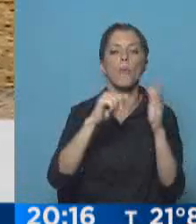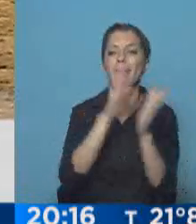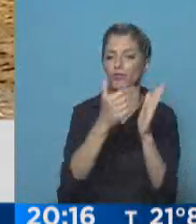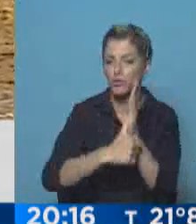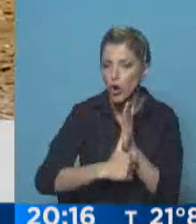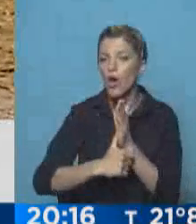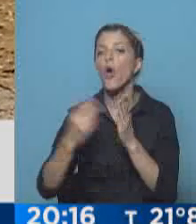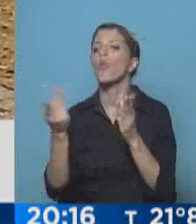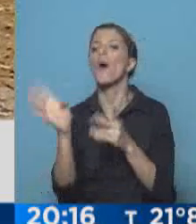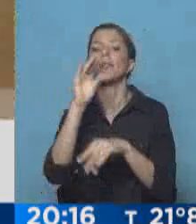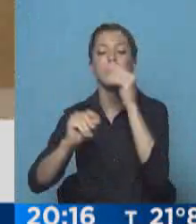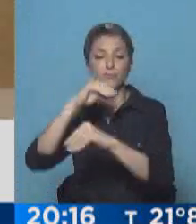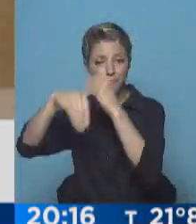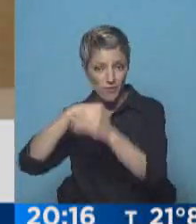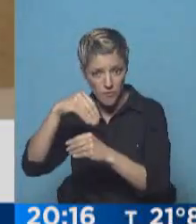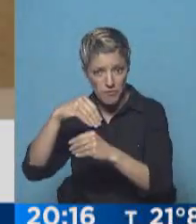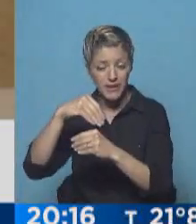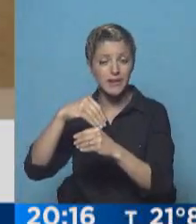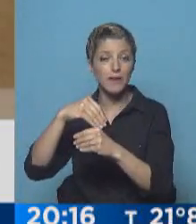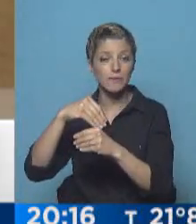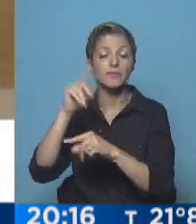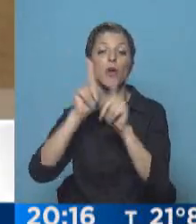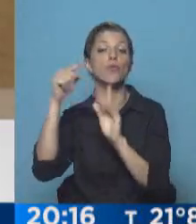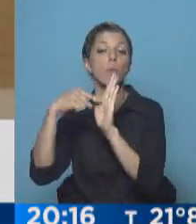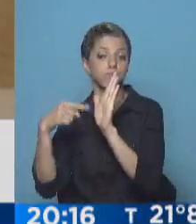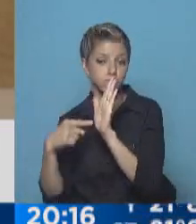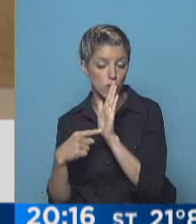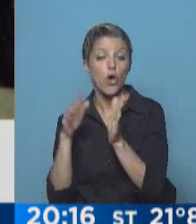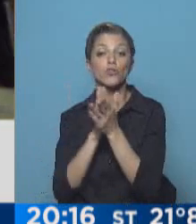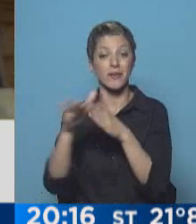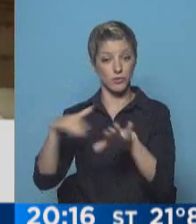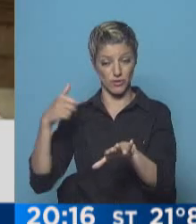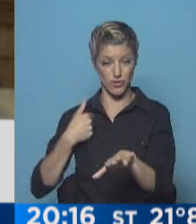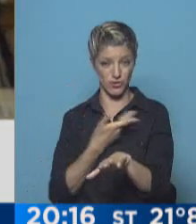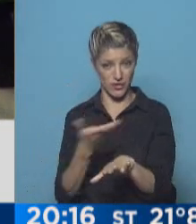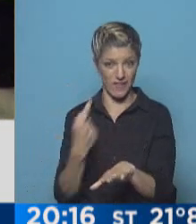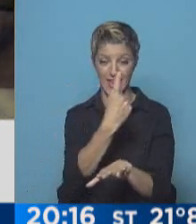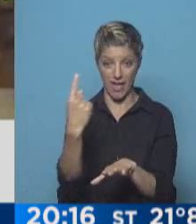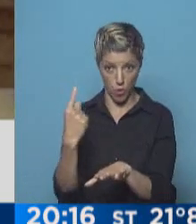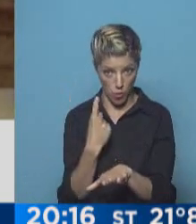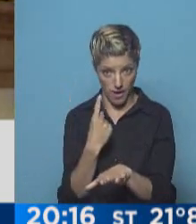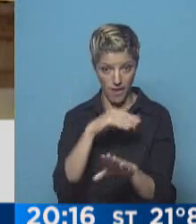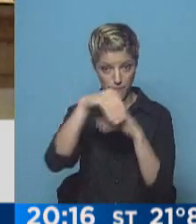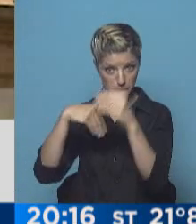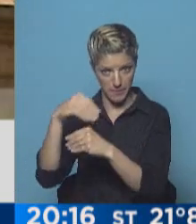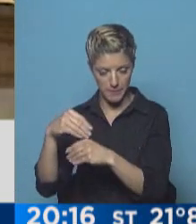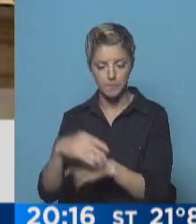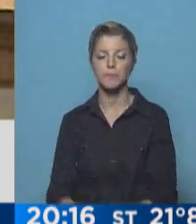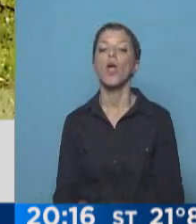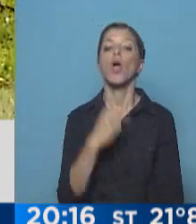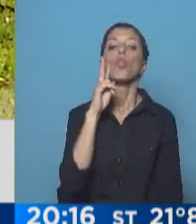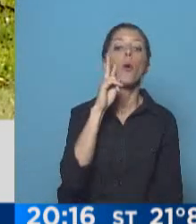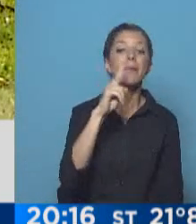y tratando de identificar algunas cuestiones que tienen que ver con la situación social de la familia, que es lo que más nos preocupa. Las más de 2.000